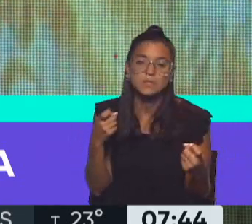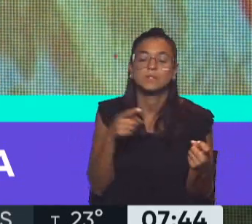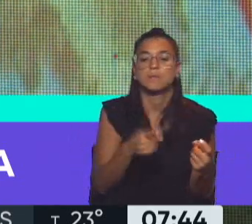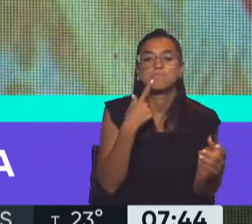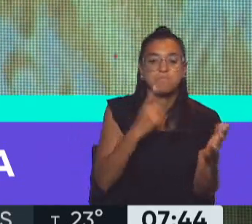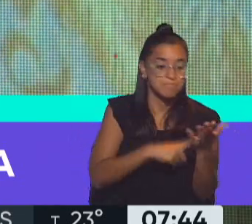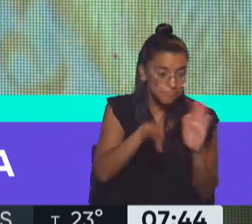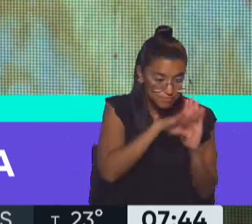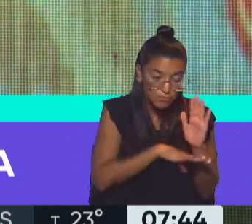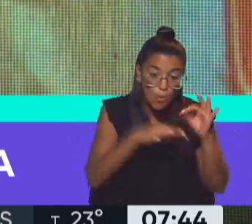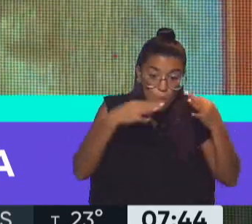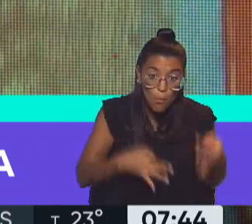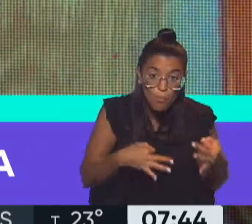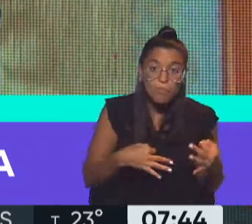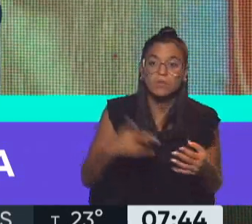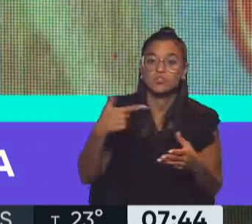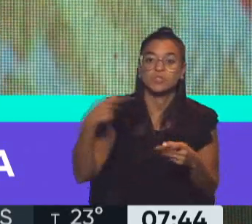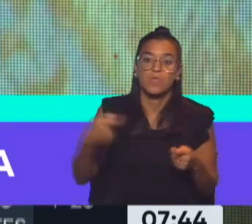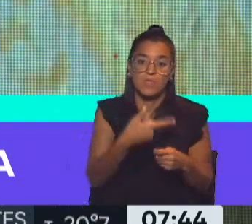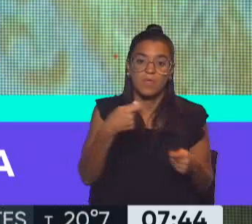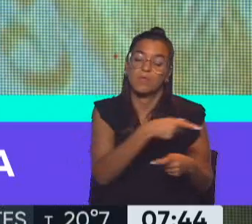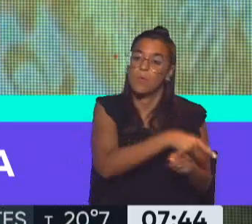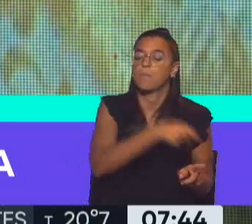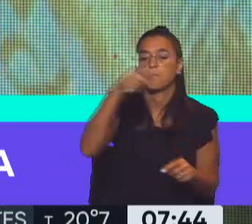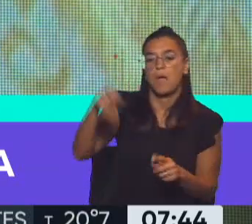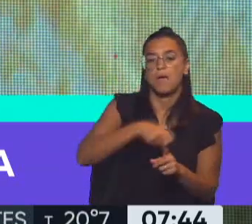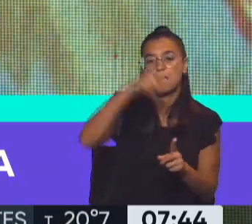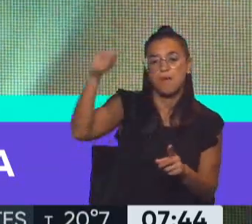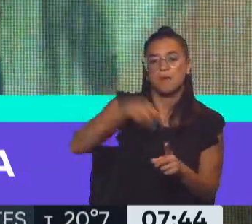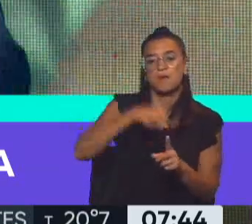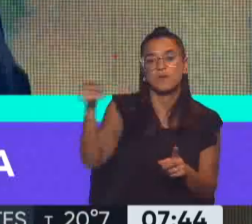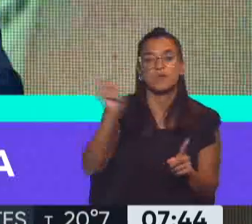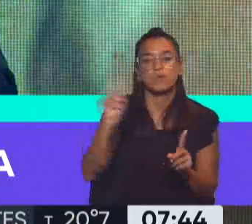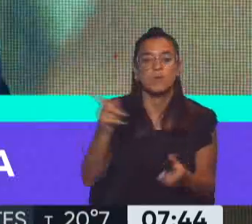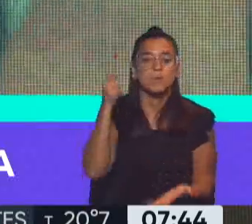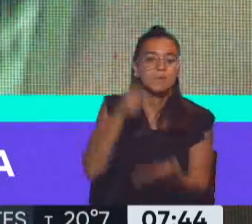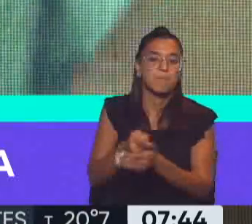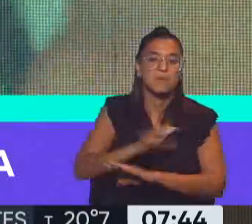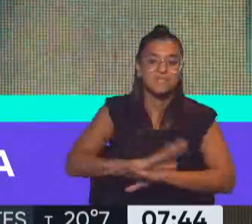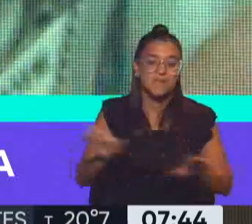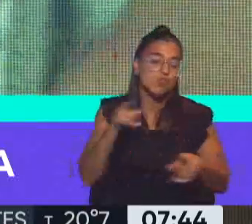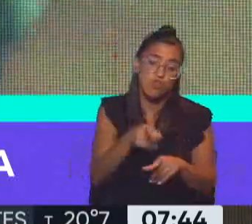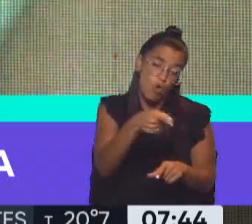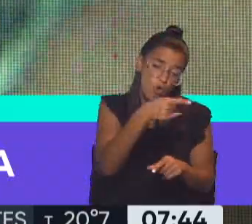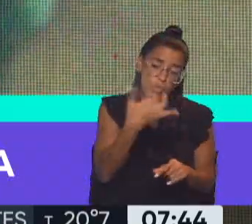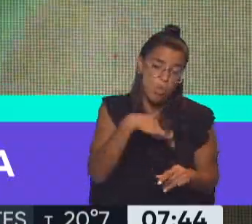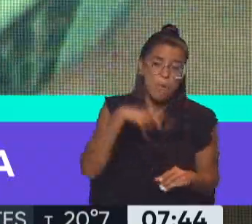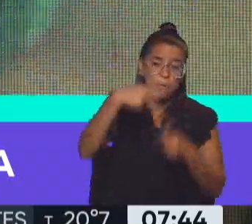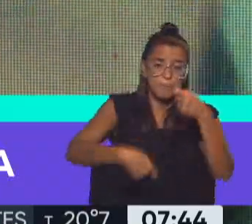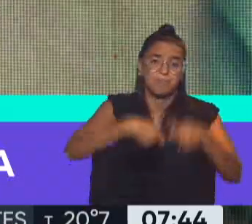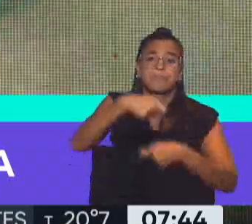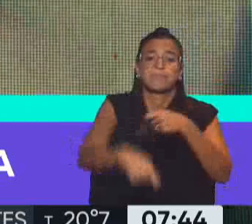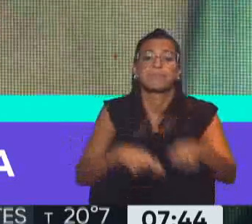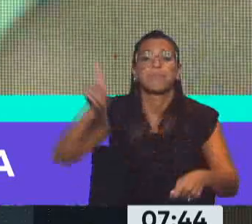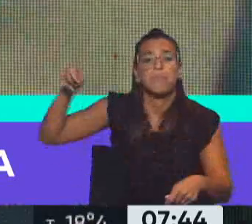acuerdo y te libera fondos para que vos vayas haciendo los pagos que tenés que hacer. No es que se cancelan los pagos los tenés que seguir haciendo y ellos te dan